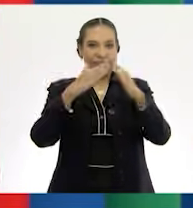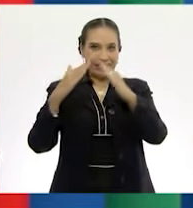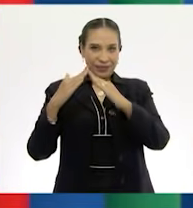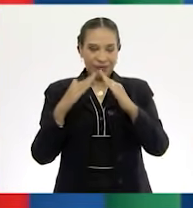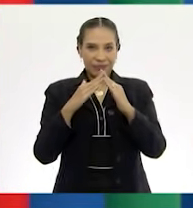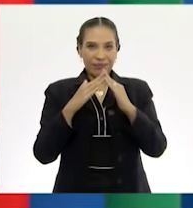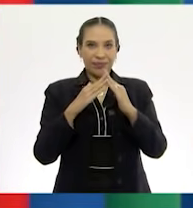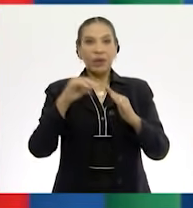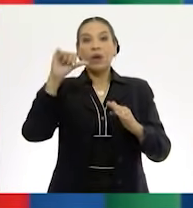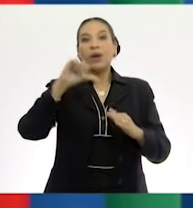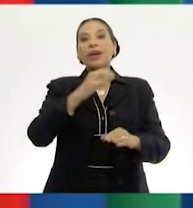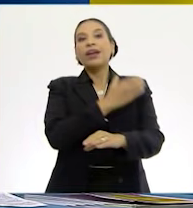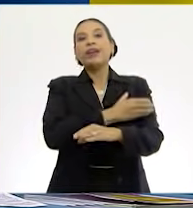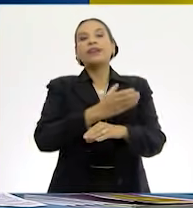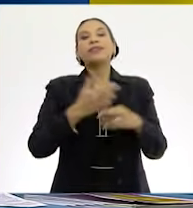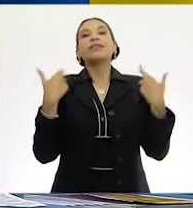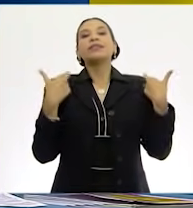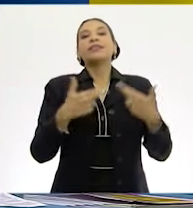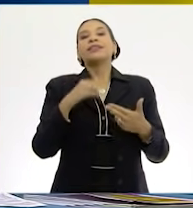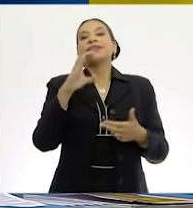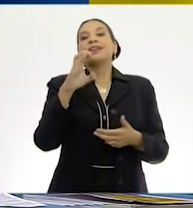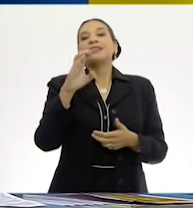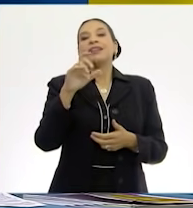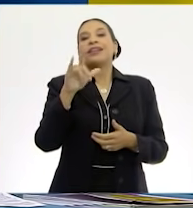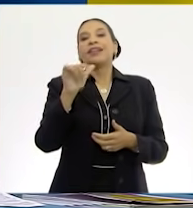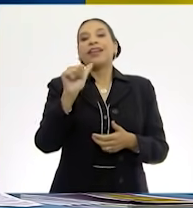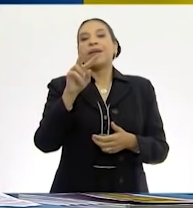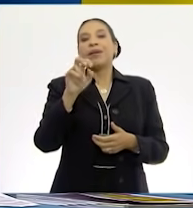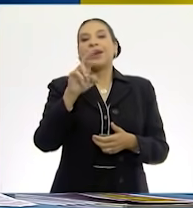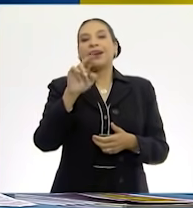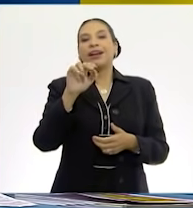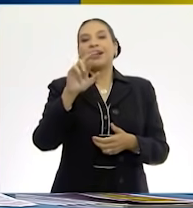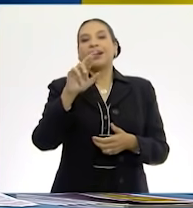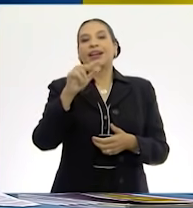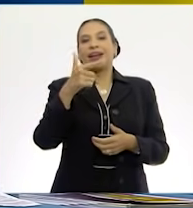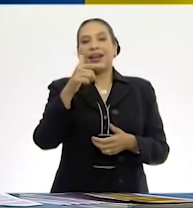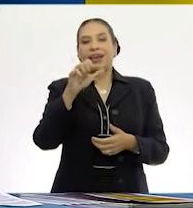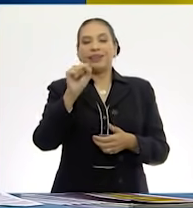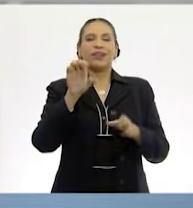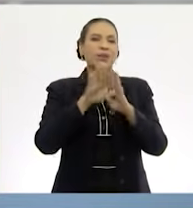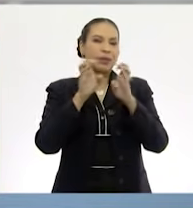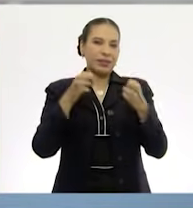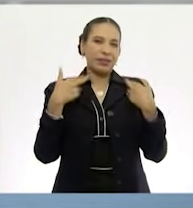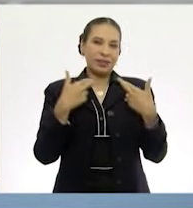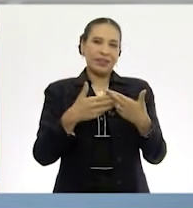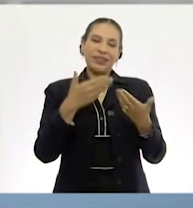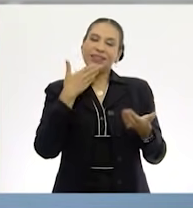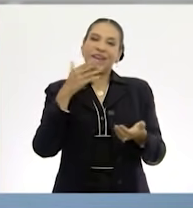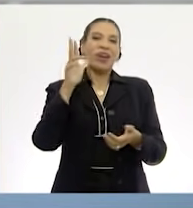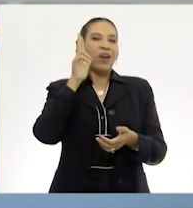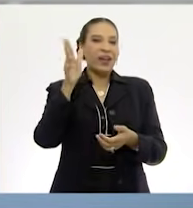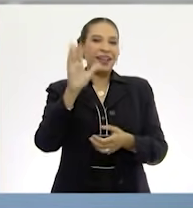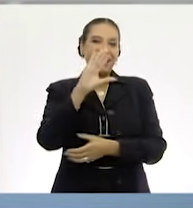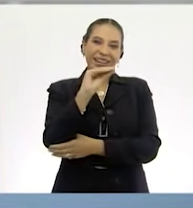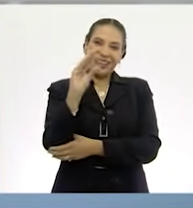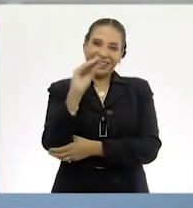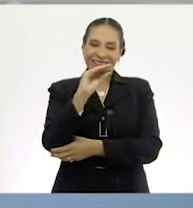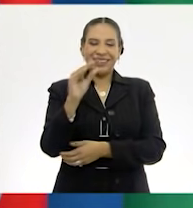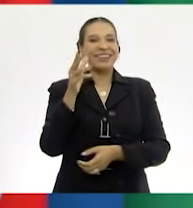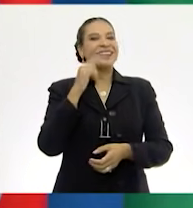hogares. Hoy nos acompaña la maestra Cecilia Vargas. Maestra, ¿cómo está? Muy bien, Juan Carlos. Hola, Ton. Hola. Ton, ¿ya